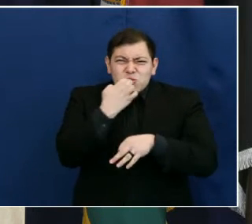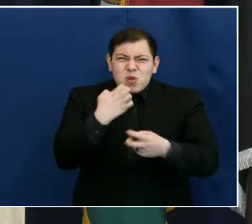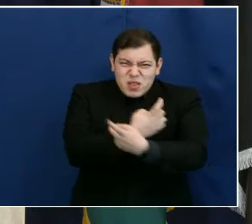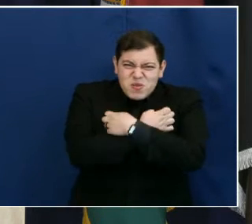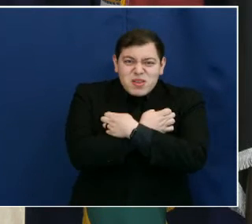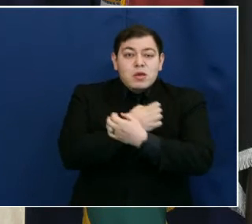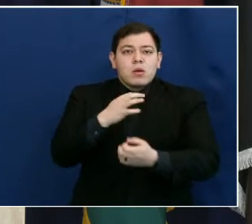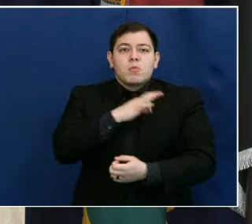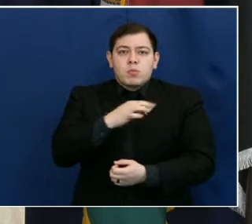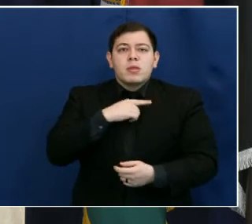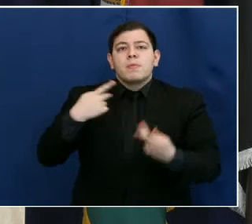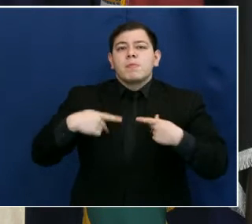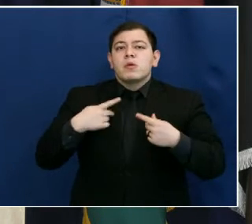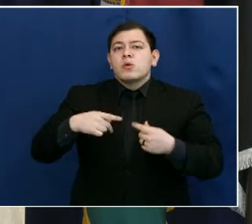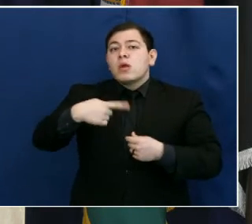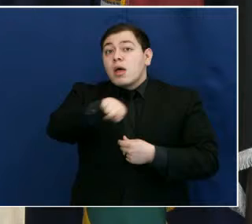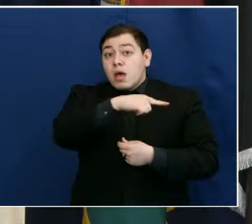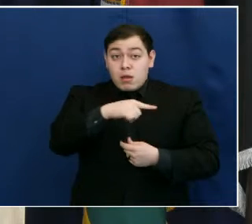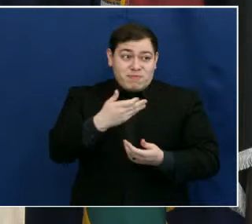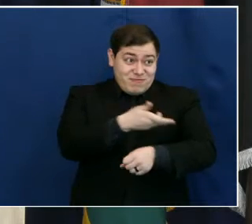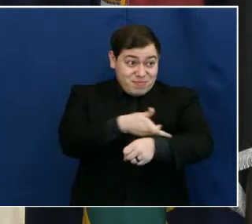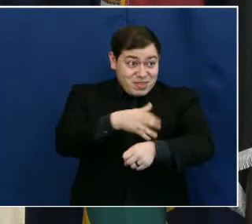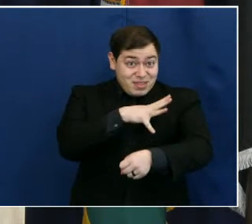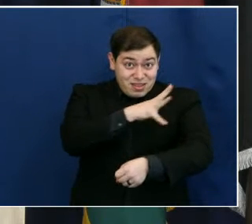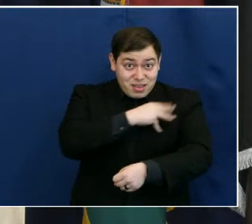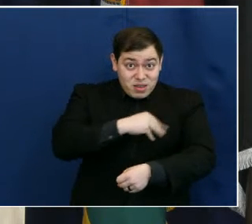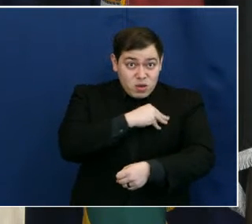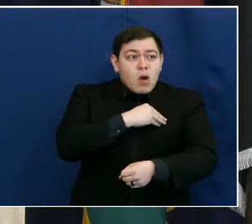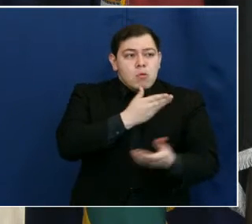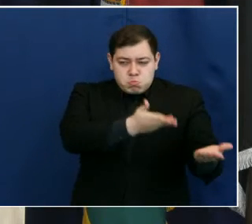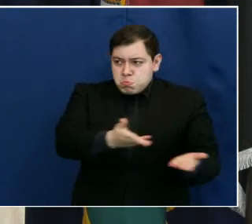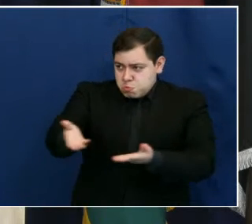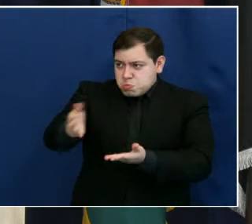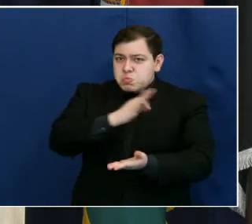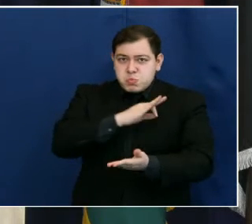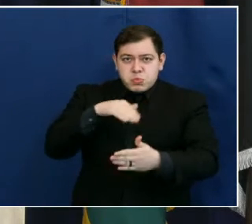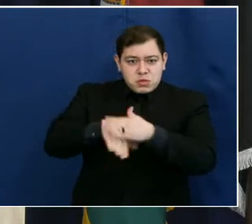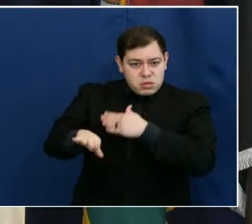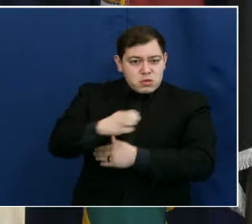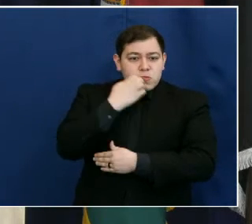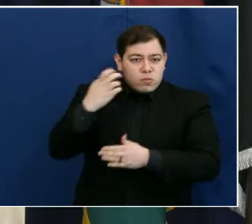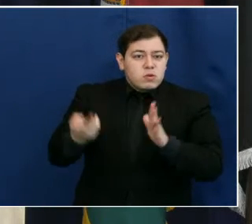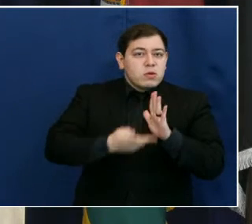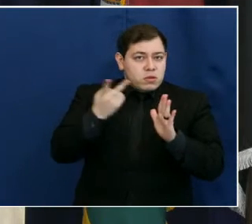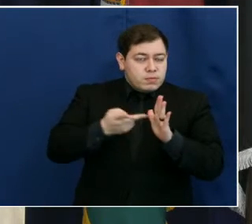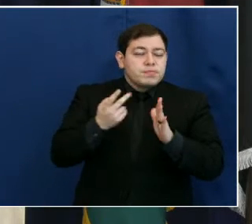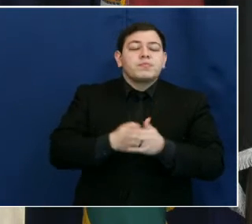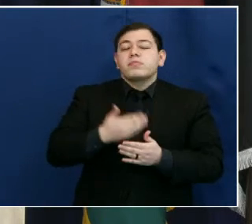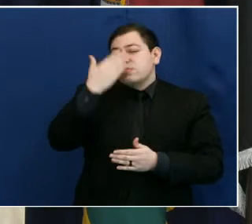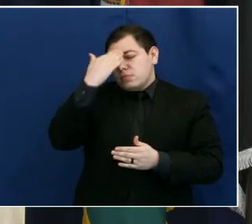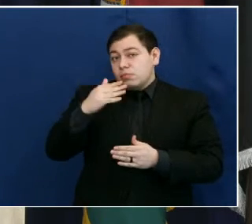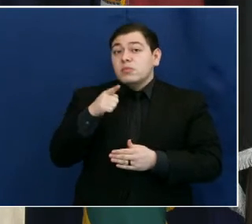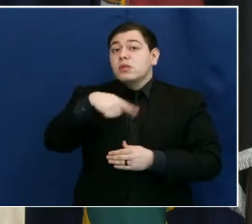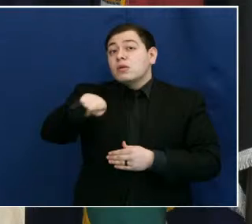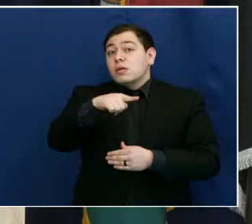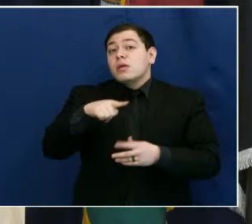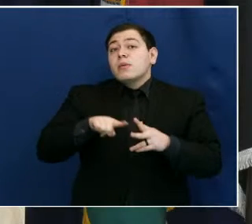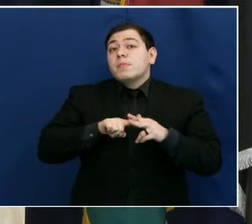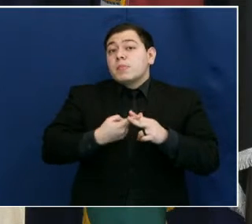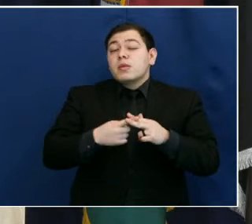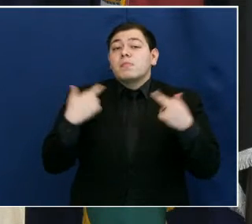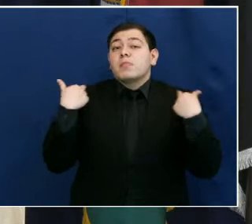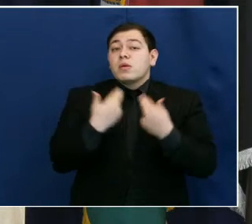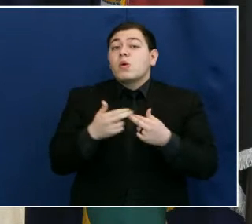niños regresen a la escuela seguramente. En coordinación con la Oficina de Educación del Condado de San Diego, los maestros comenzarán a vacunarse